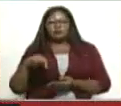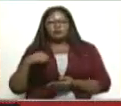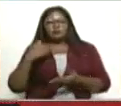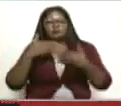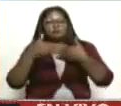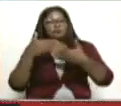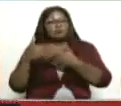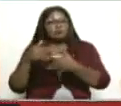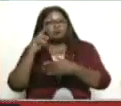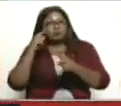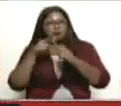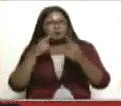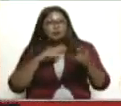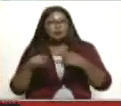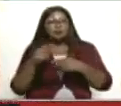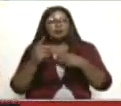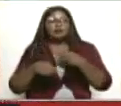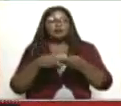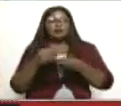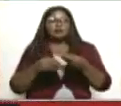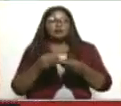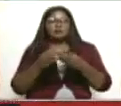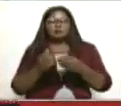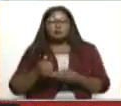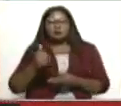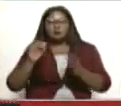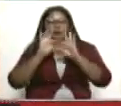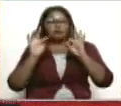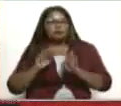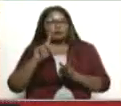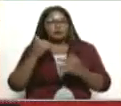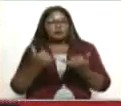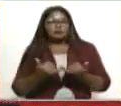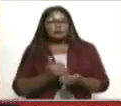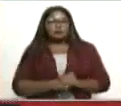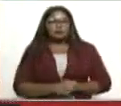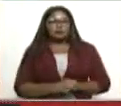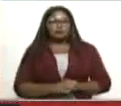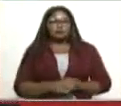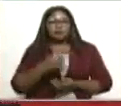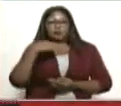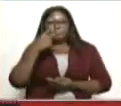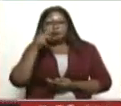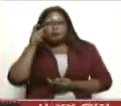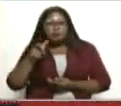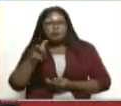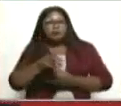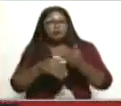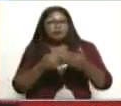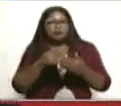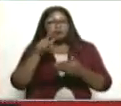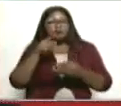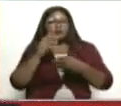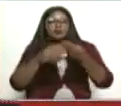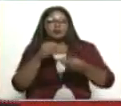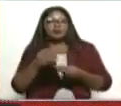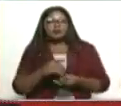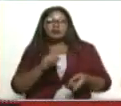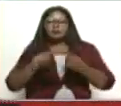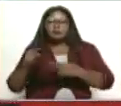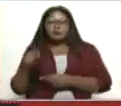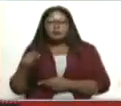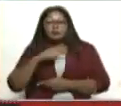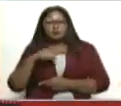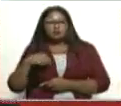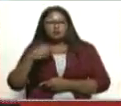y obedecerlas, más allá de cualquier protocolo. Es la voz del pueblo que se manda y que nos manda.